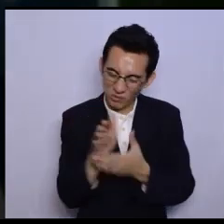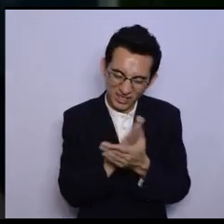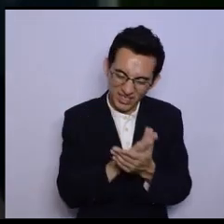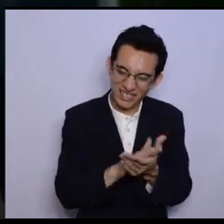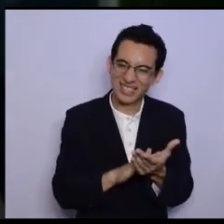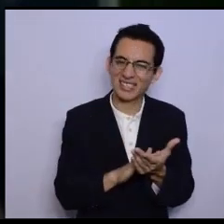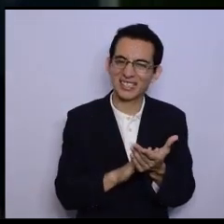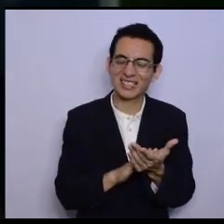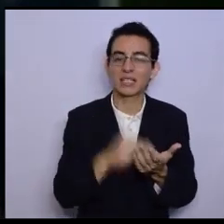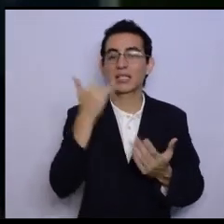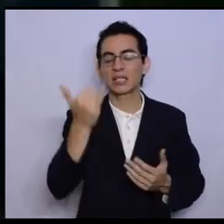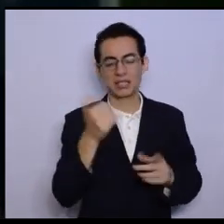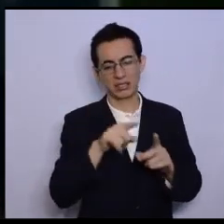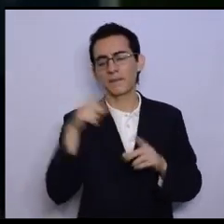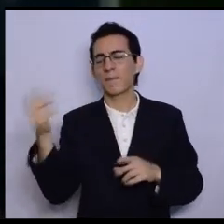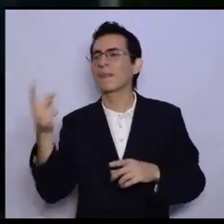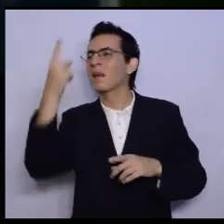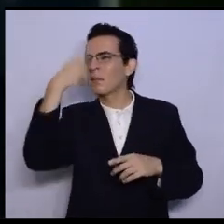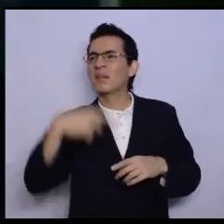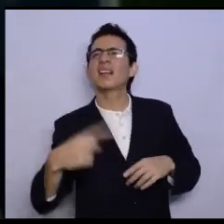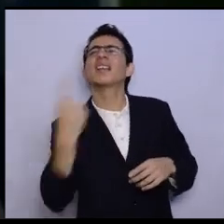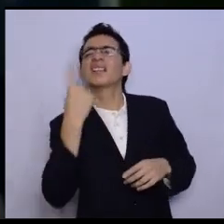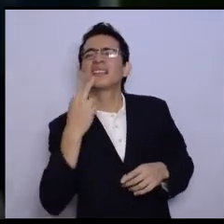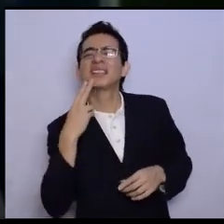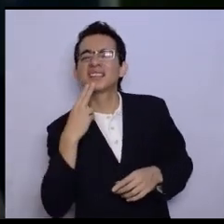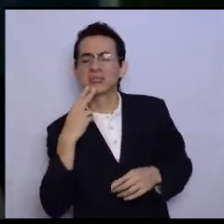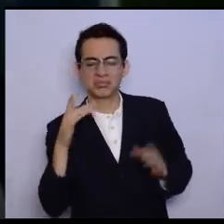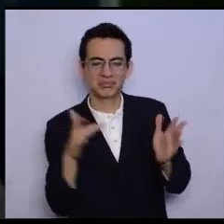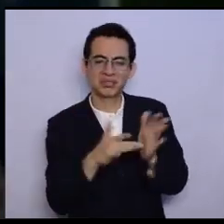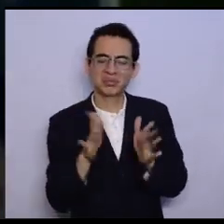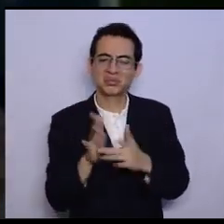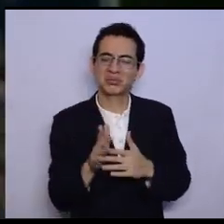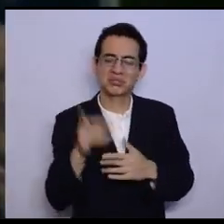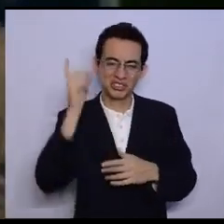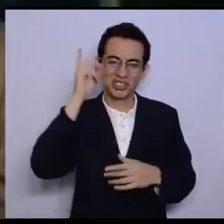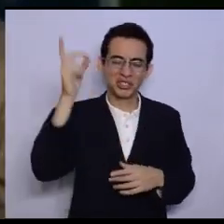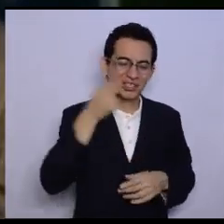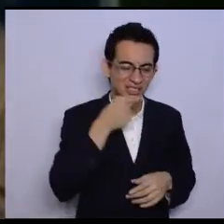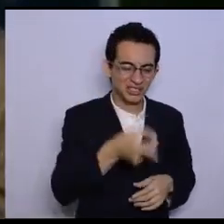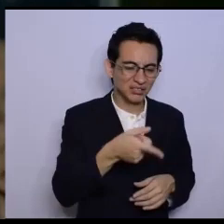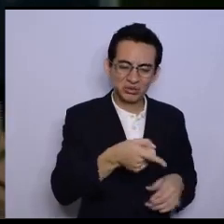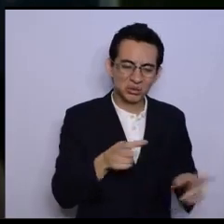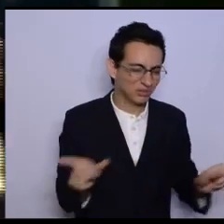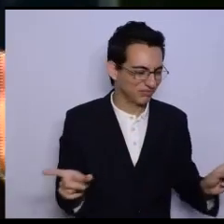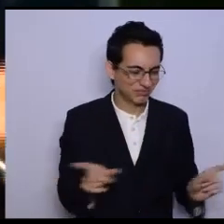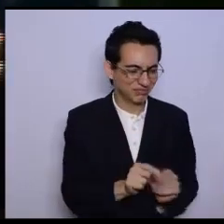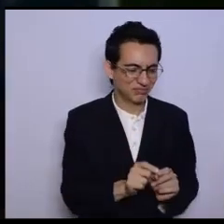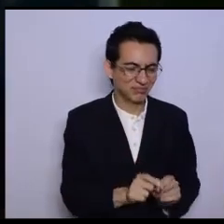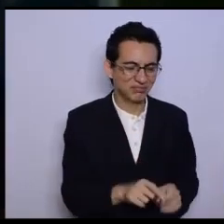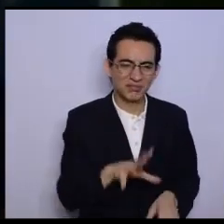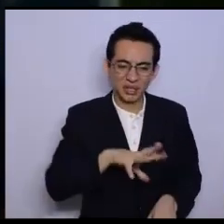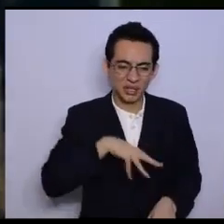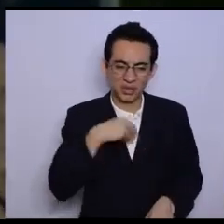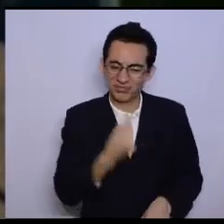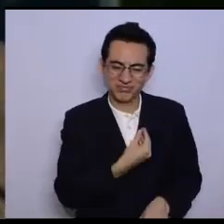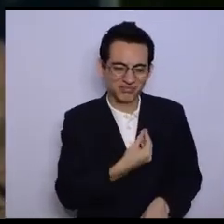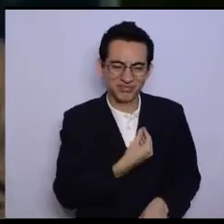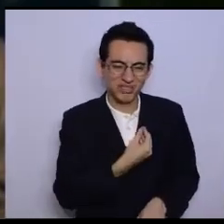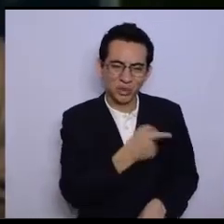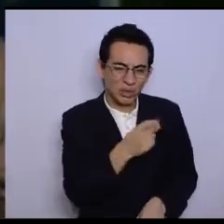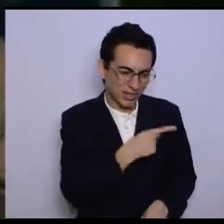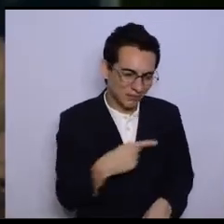¿Y el para qué? Le dijo, bástate mi gracia. Aquí bastar significa estar contento y